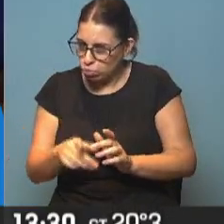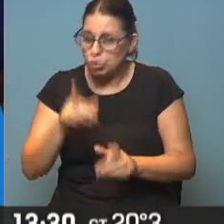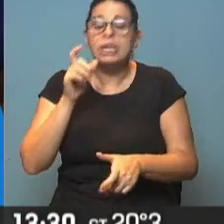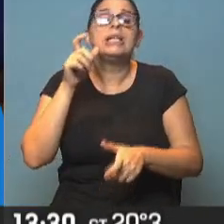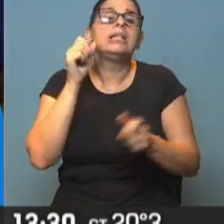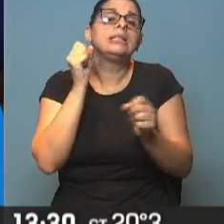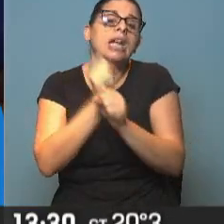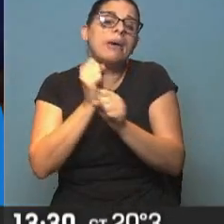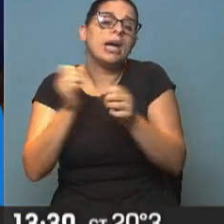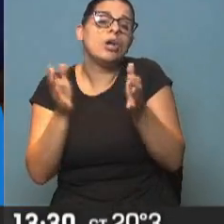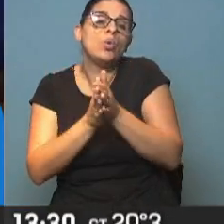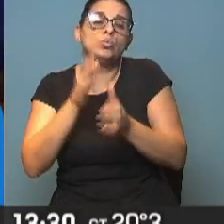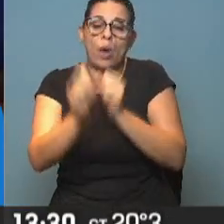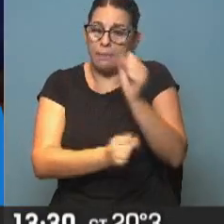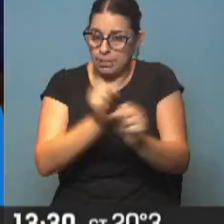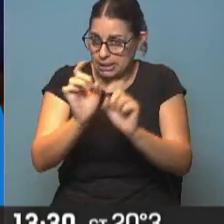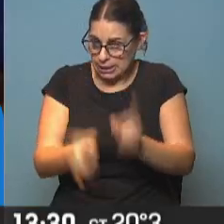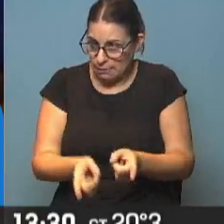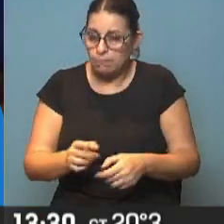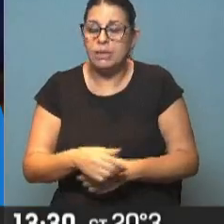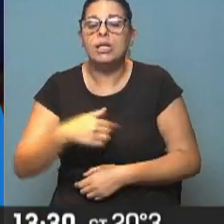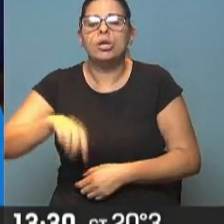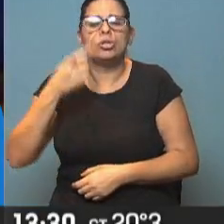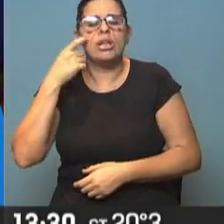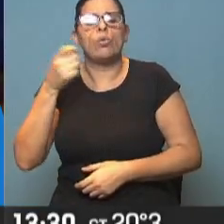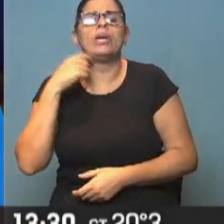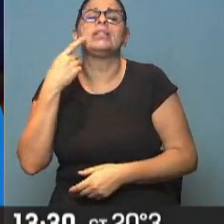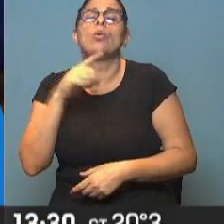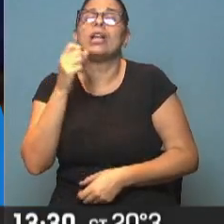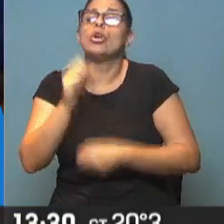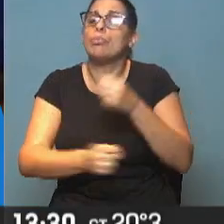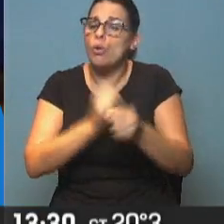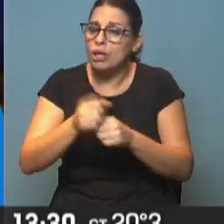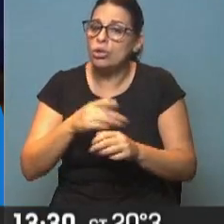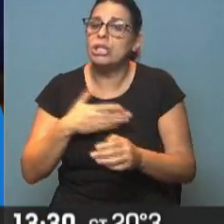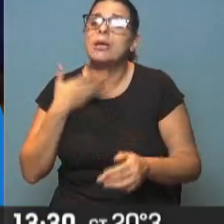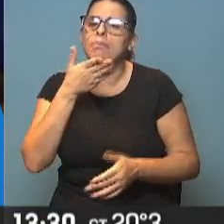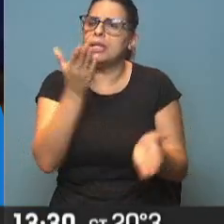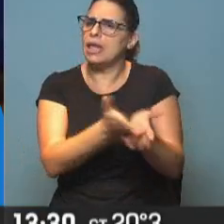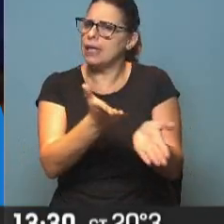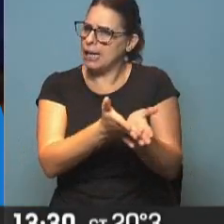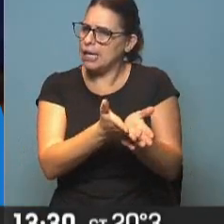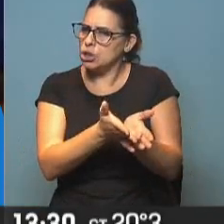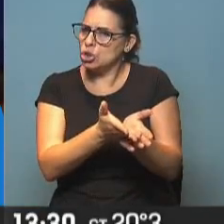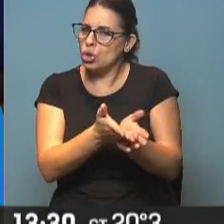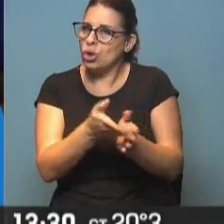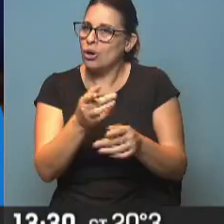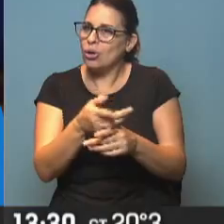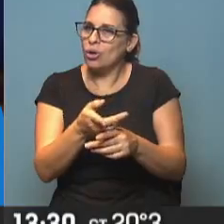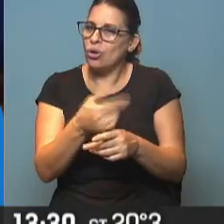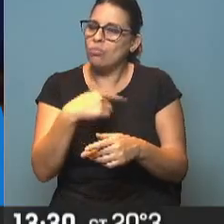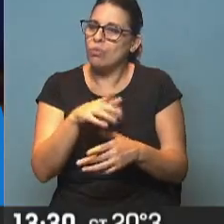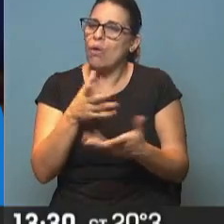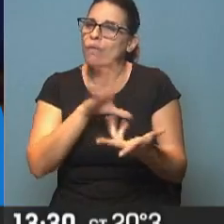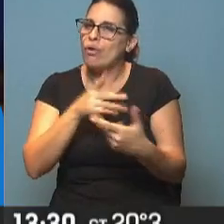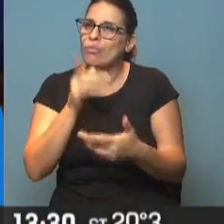los proveedores yo creo y estamos viendo que los proveedores cuando el consumidor invoca derecho se retrotrae un poco la